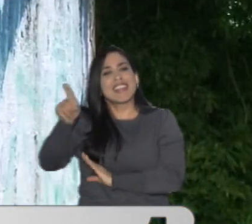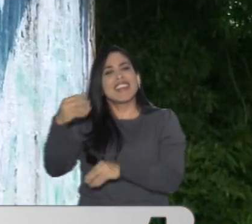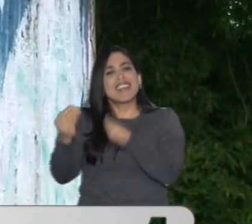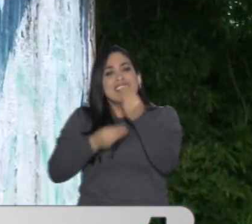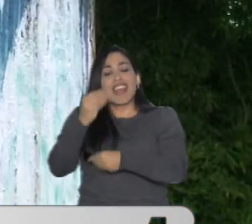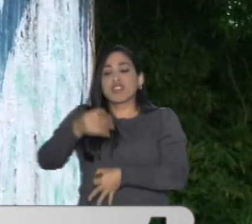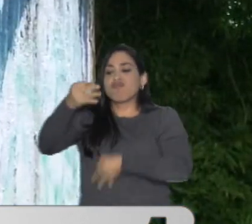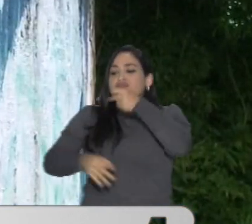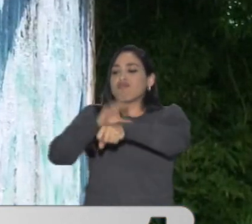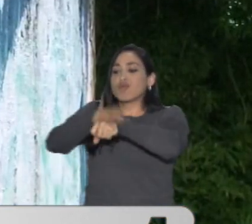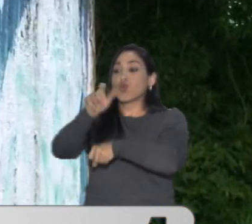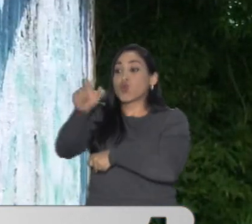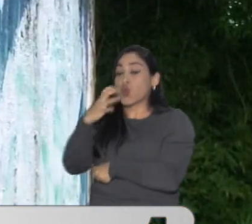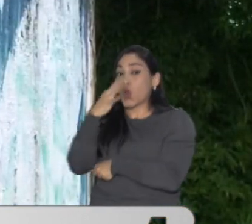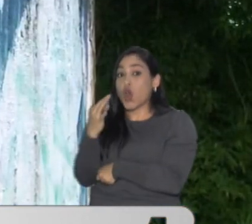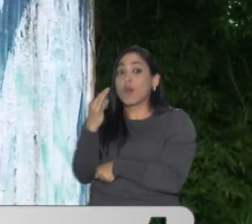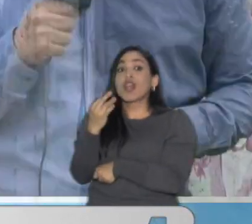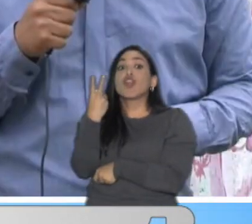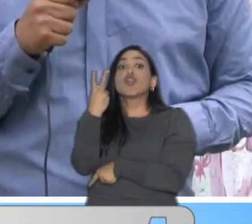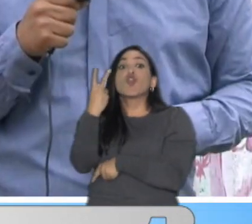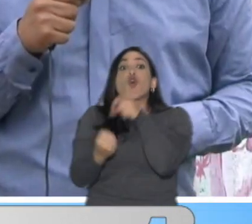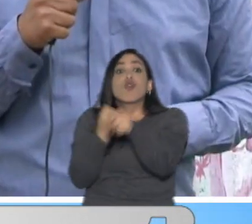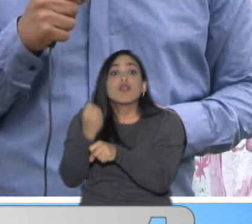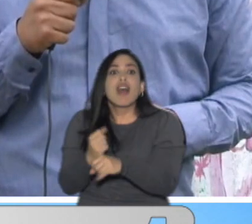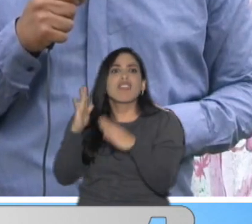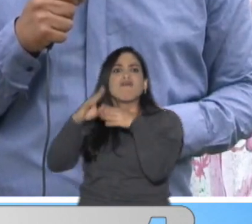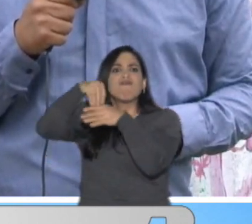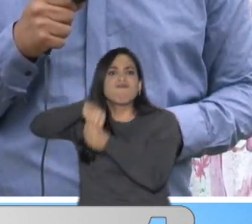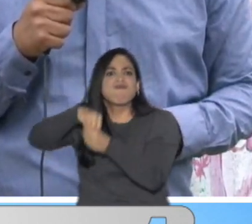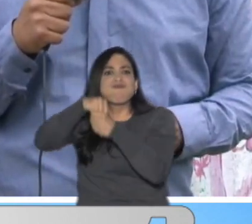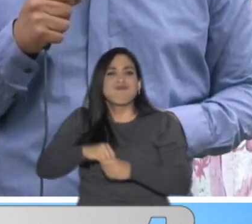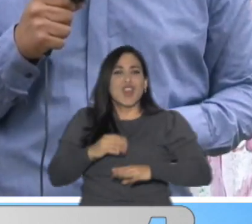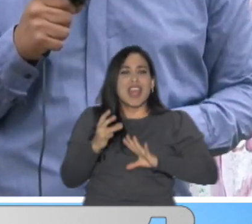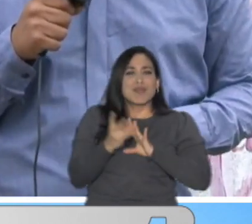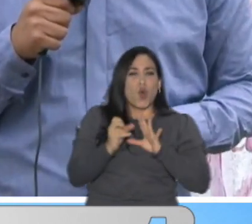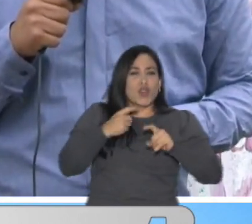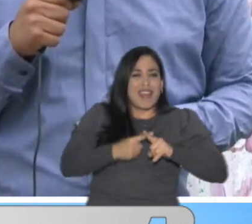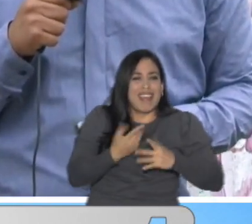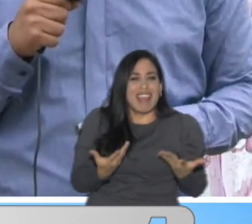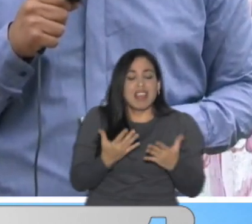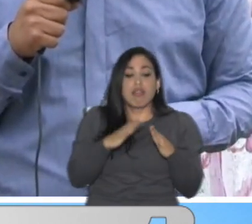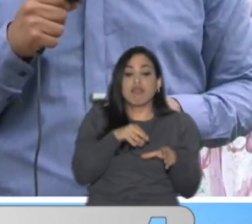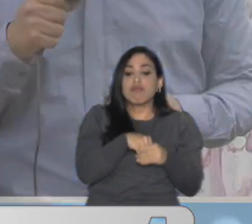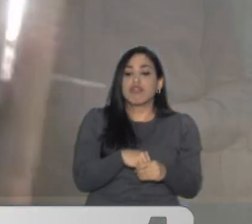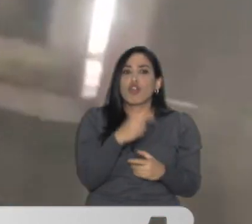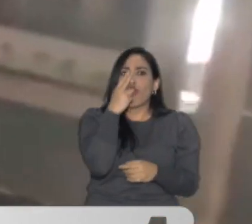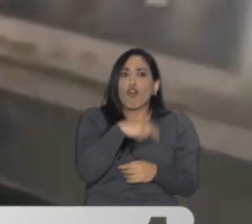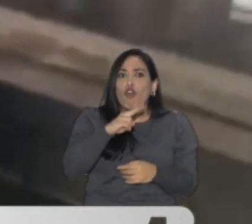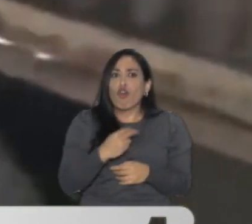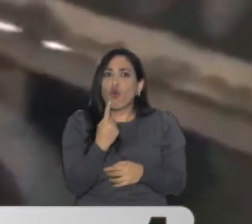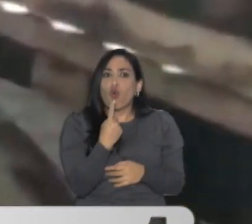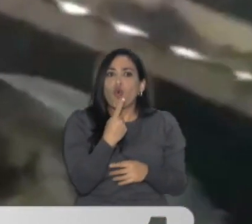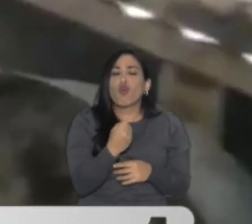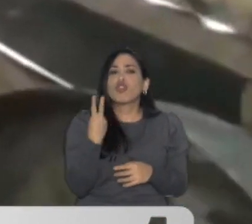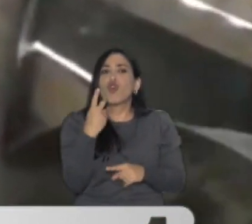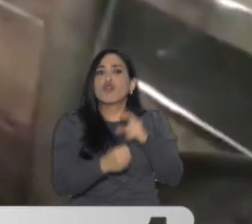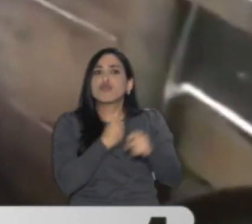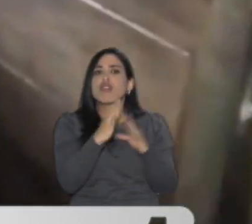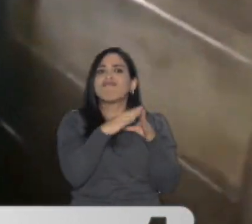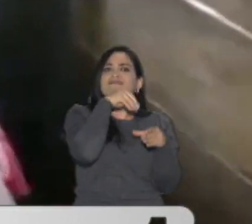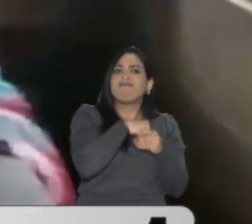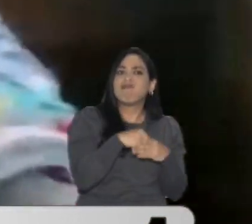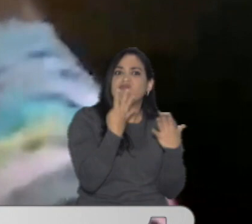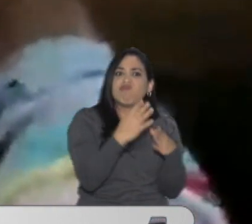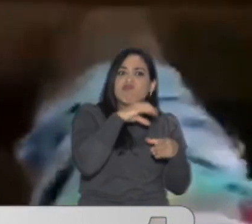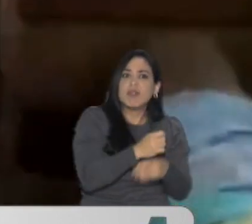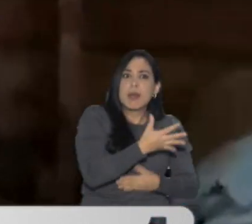Nación judicializó a un hombre que durante 2 años tuvo secuestrada a su excompañera sentimental en compañía de sus 2 hijos de 1 y 2 años en